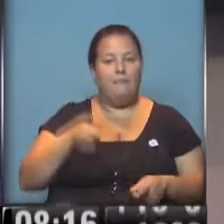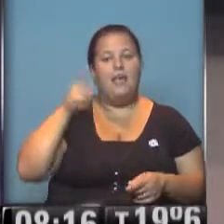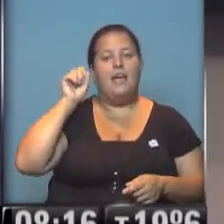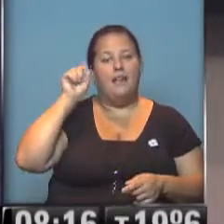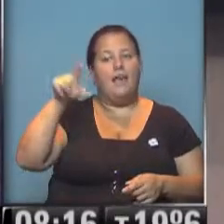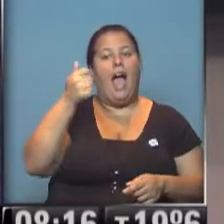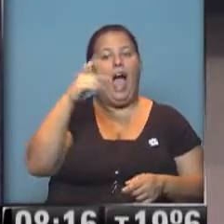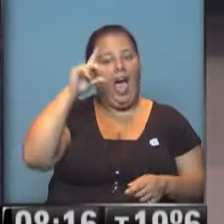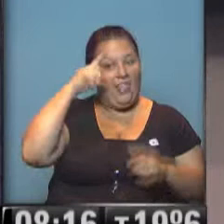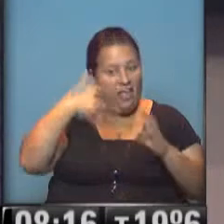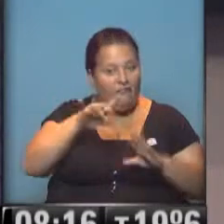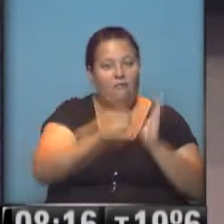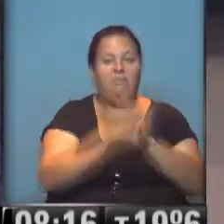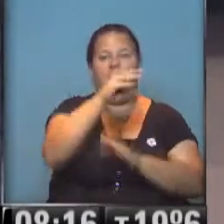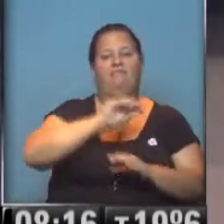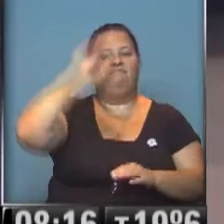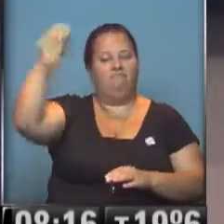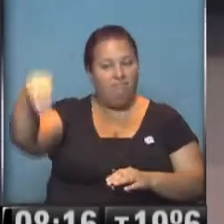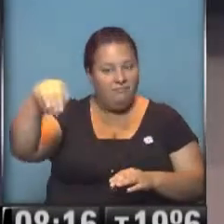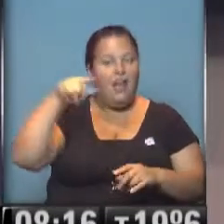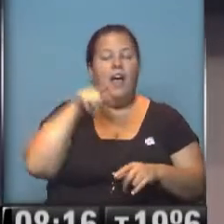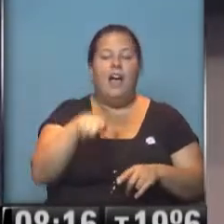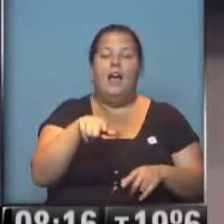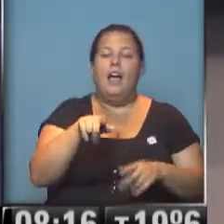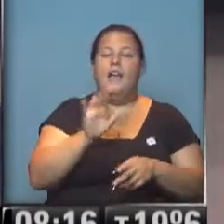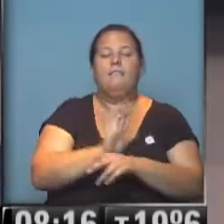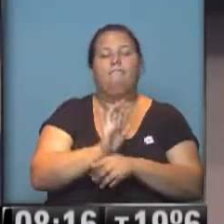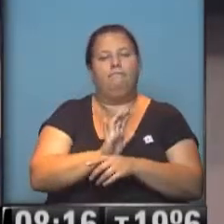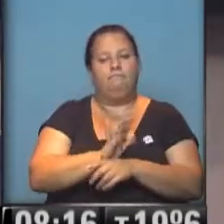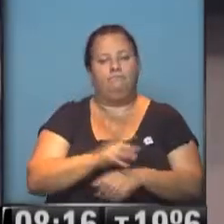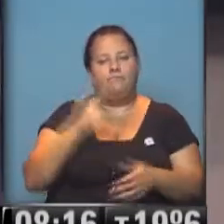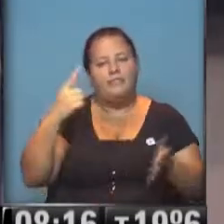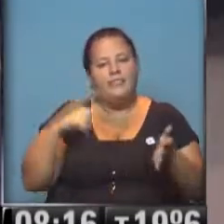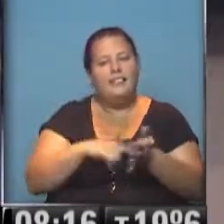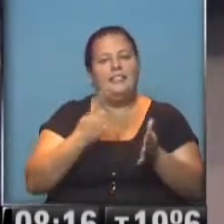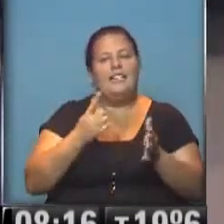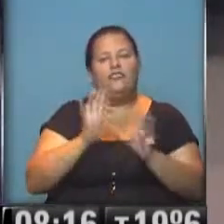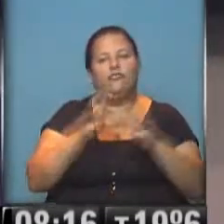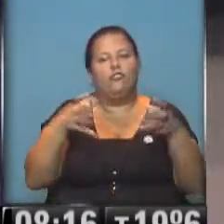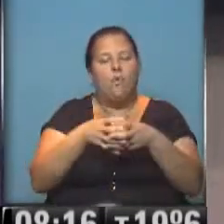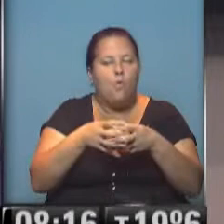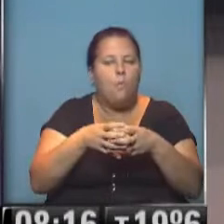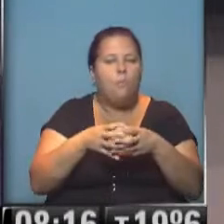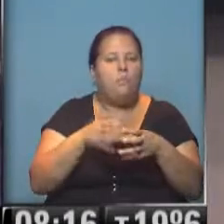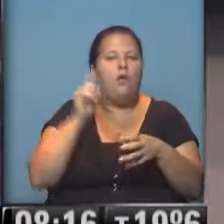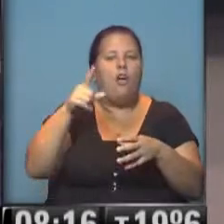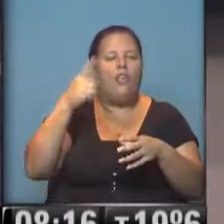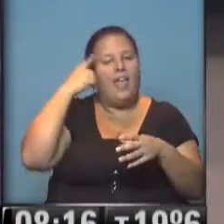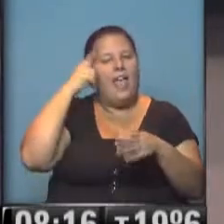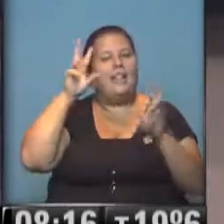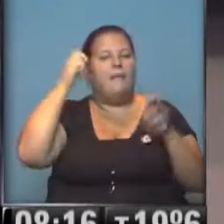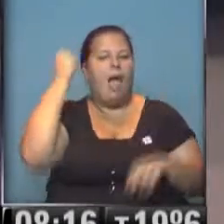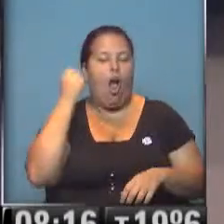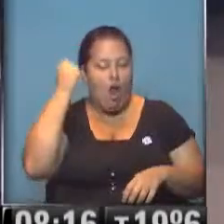del área de uno de los centros oficinas de pensamiento económico